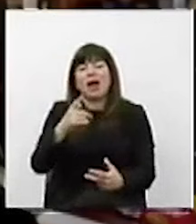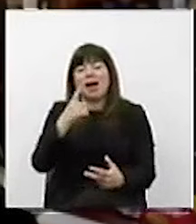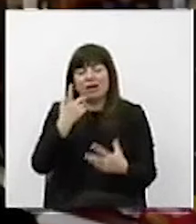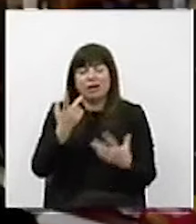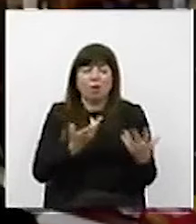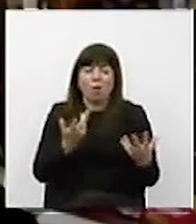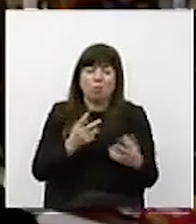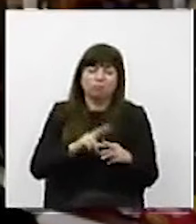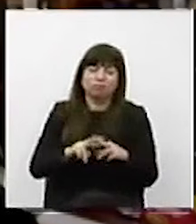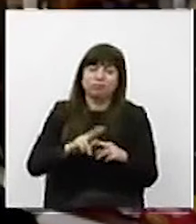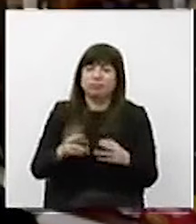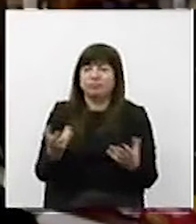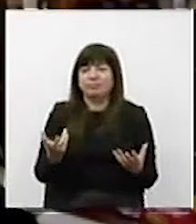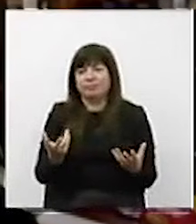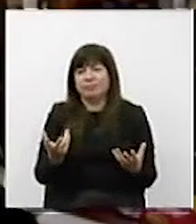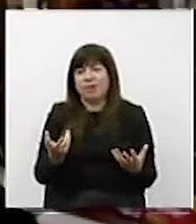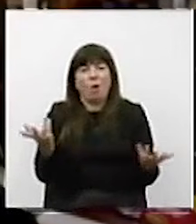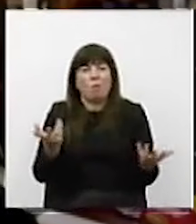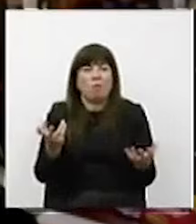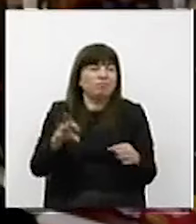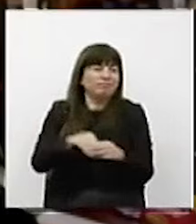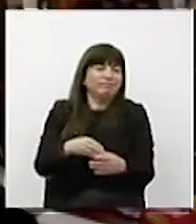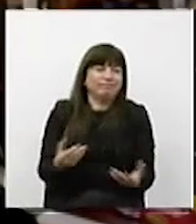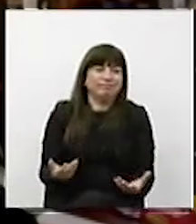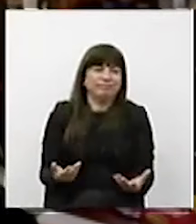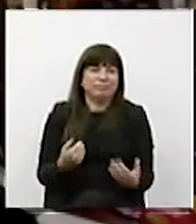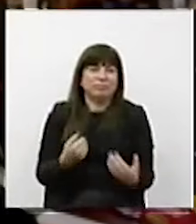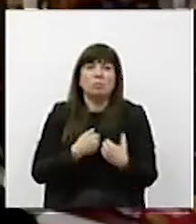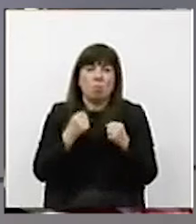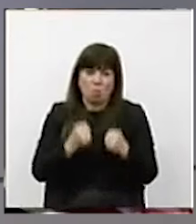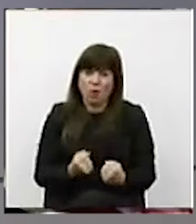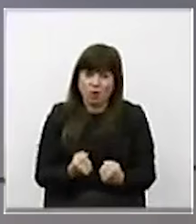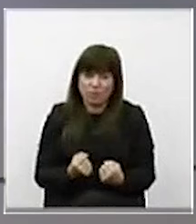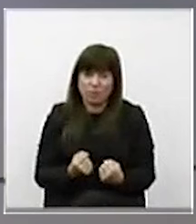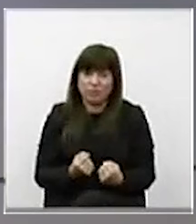bueno, dentro de eso, ¿hasta dónde uno puede llegar?